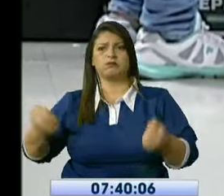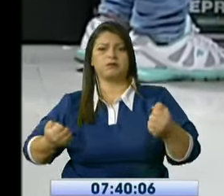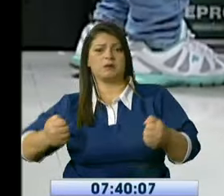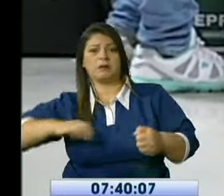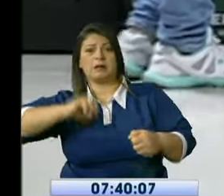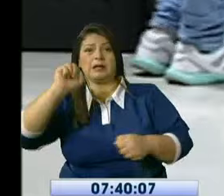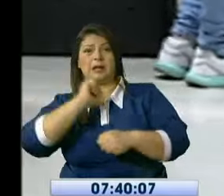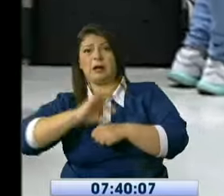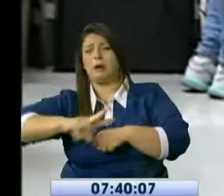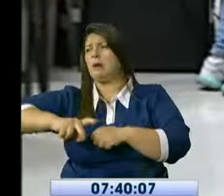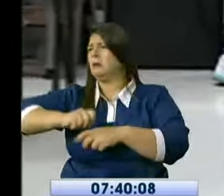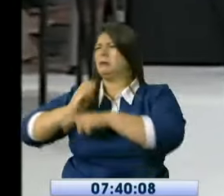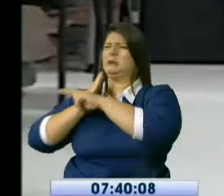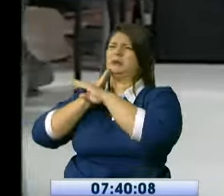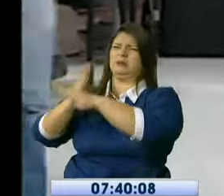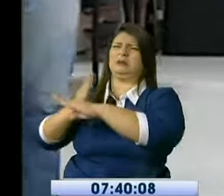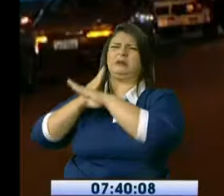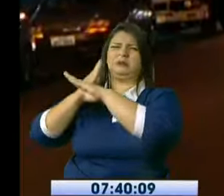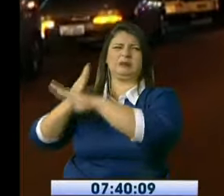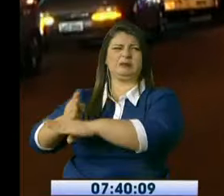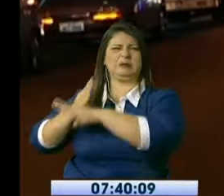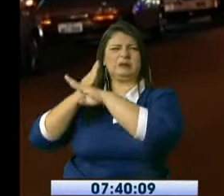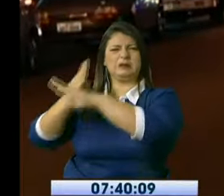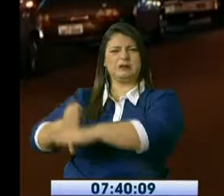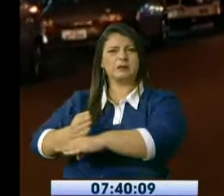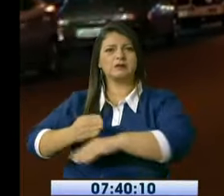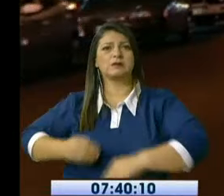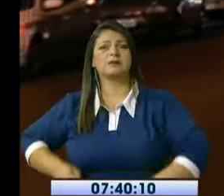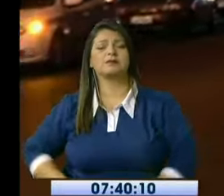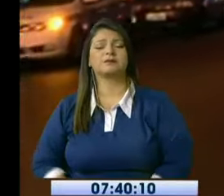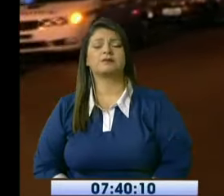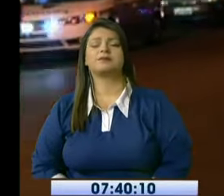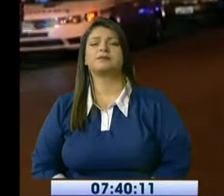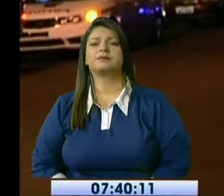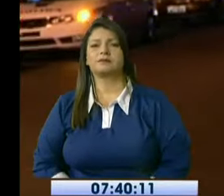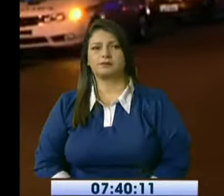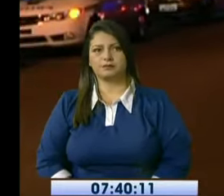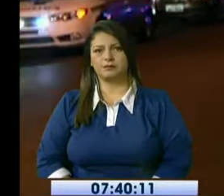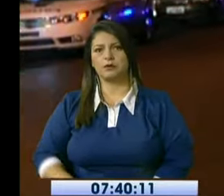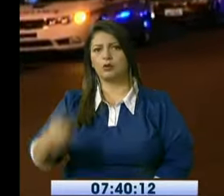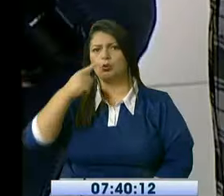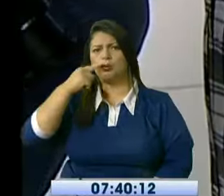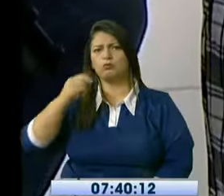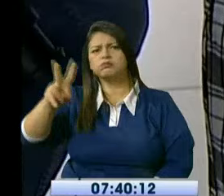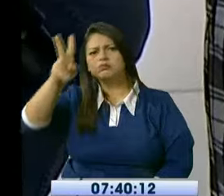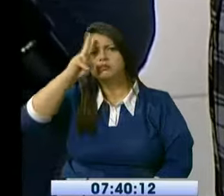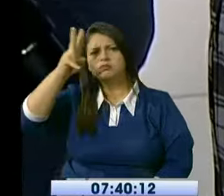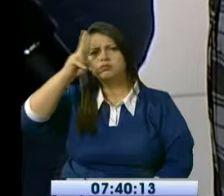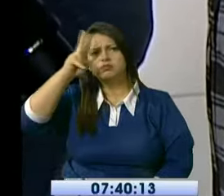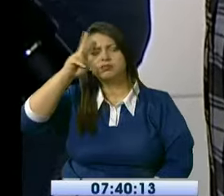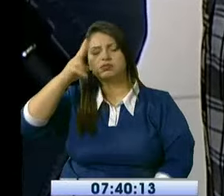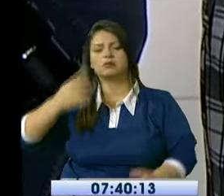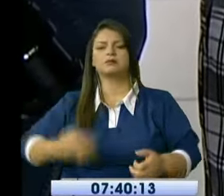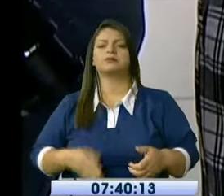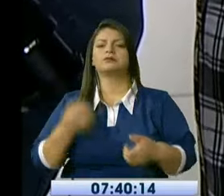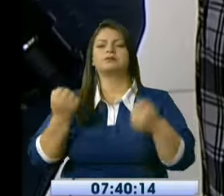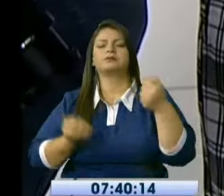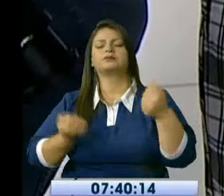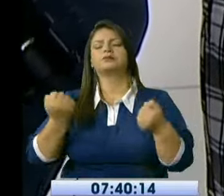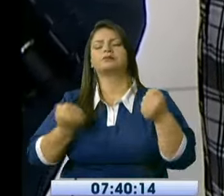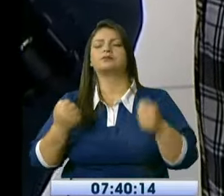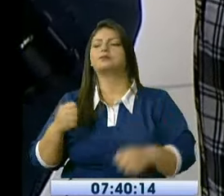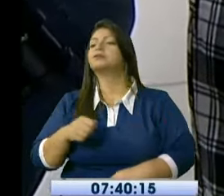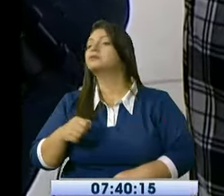afectado manifiesta que fue sorprendido por un delincuente que se hizo pasar como pasajero. Él me procede a sacar un arma de